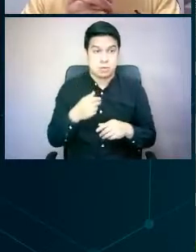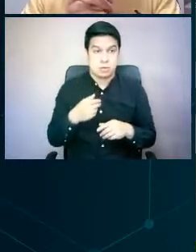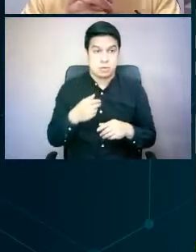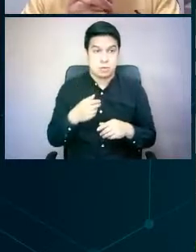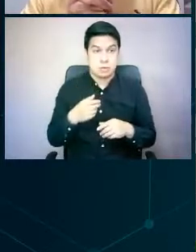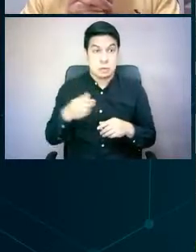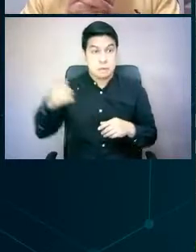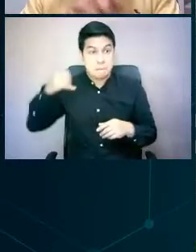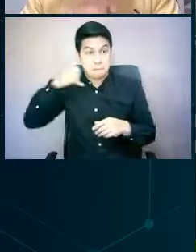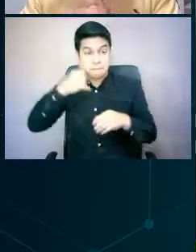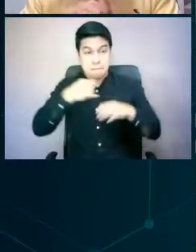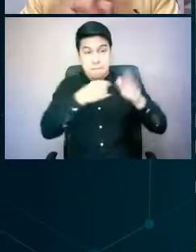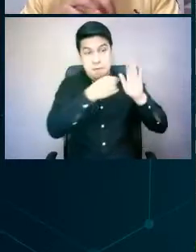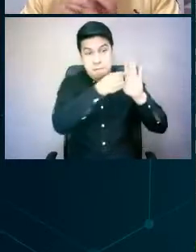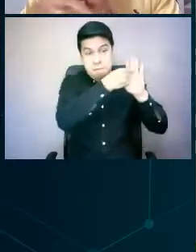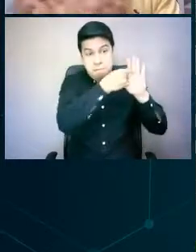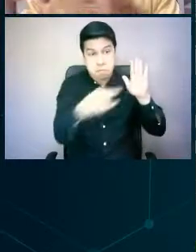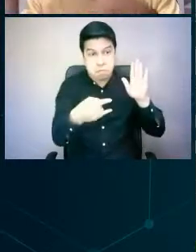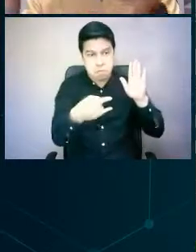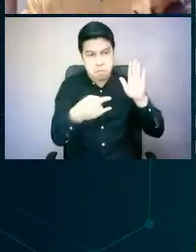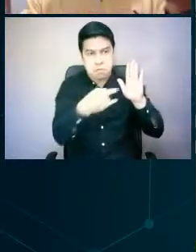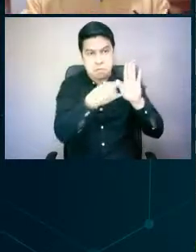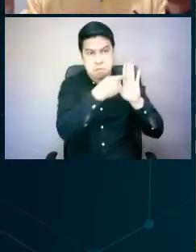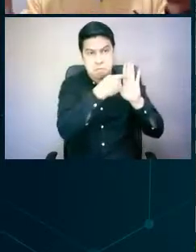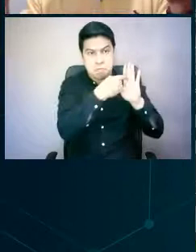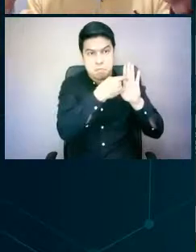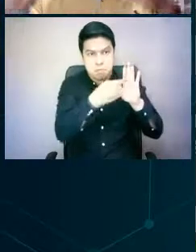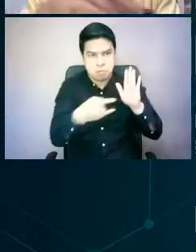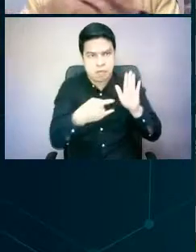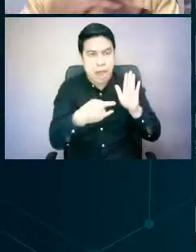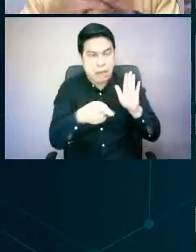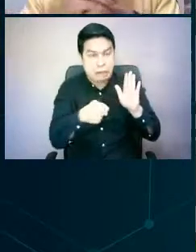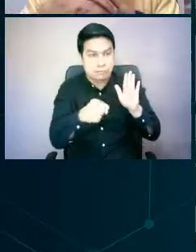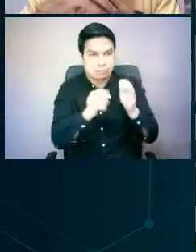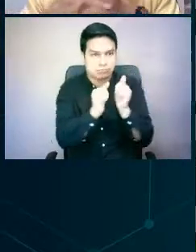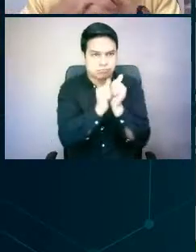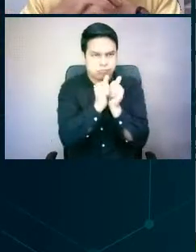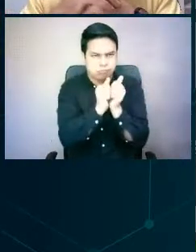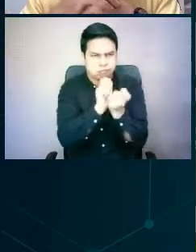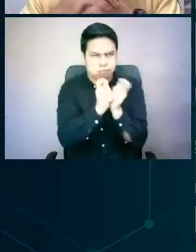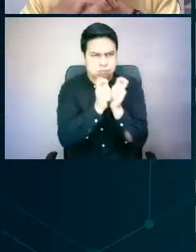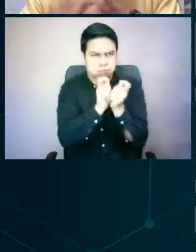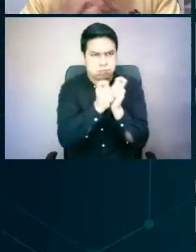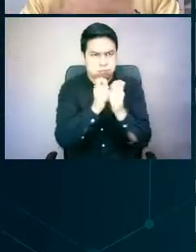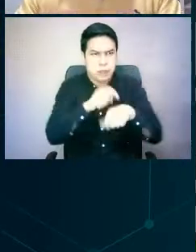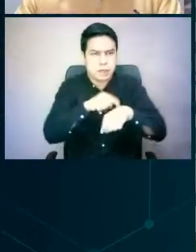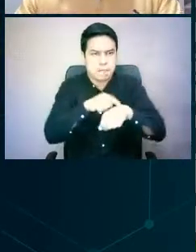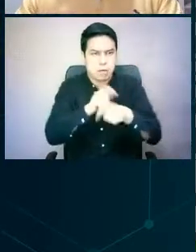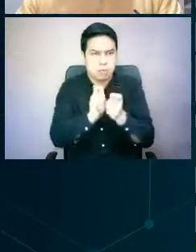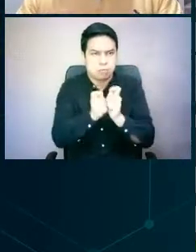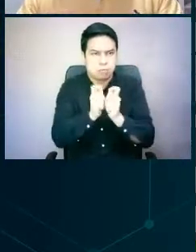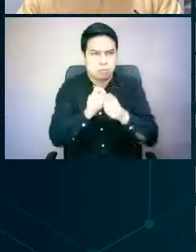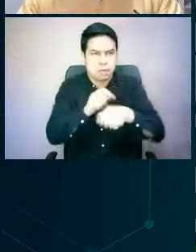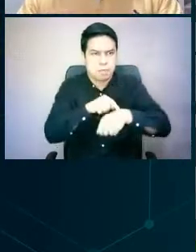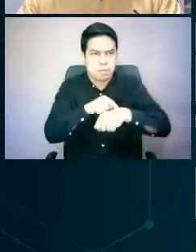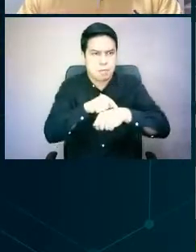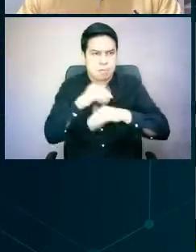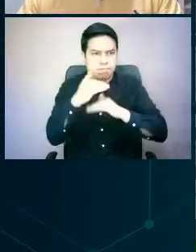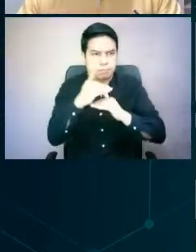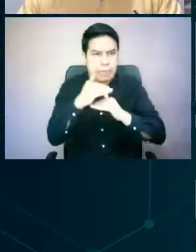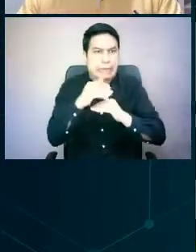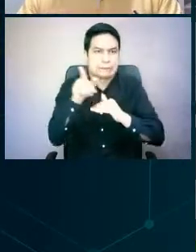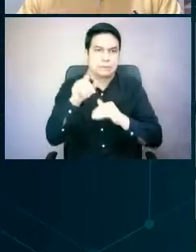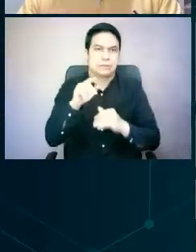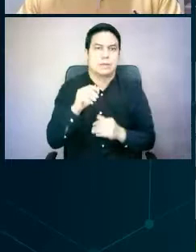de la señal para hacerlas llegar al extremo remoto y lograr la comparación. Ese fenómeno afecta el tiempo